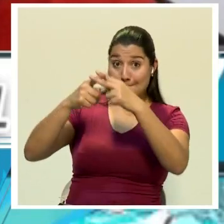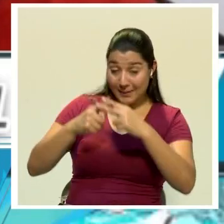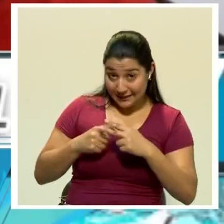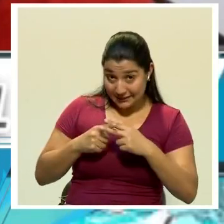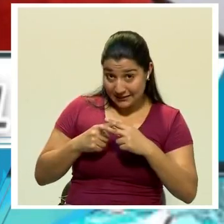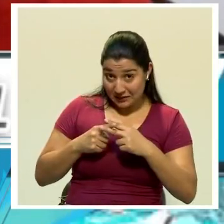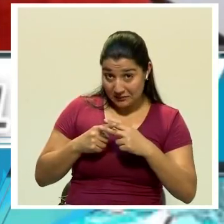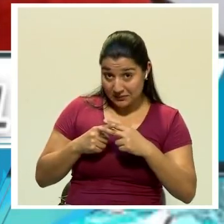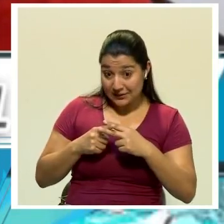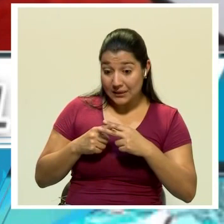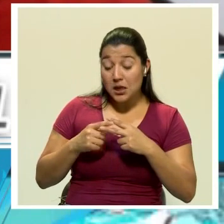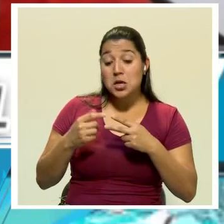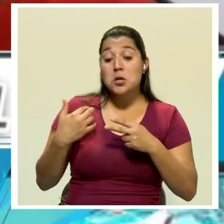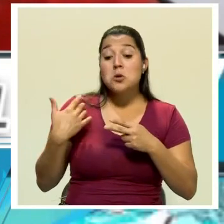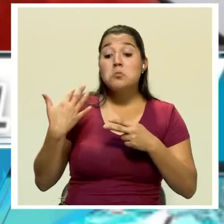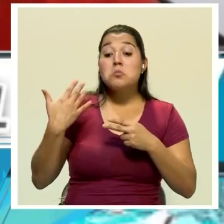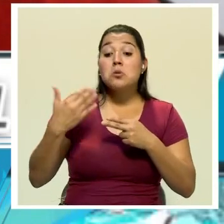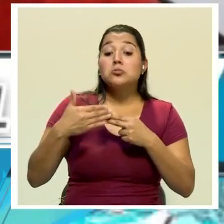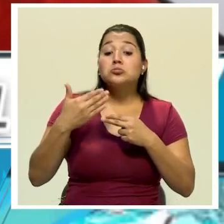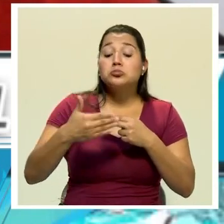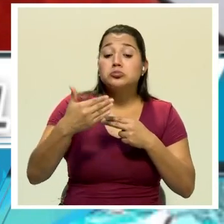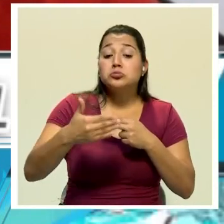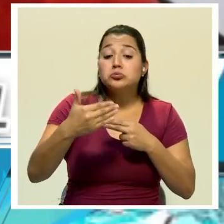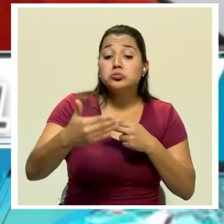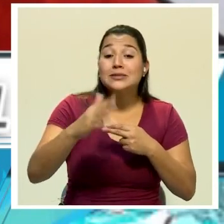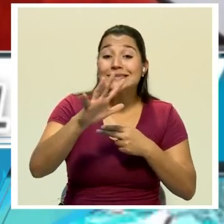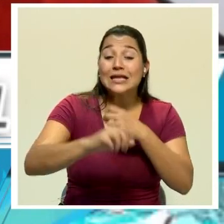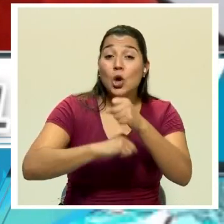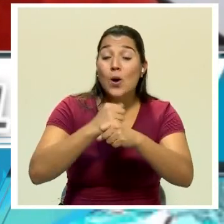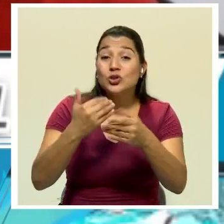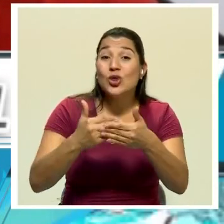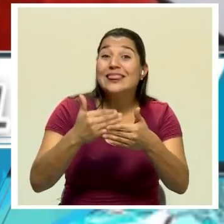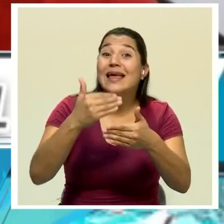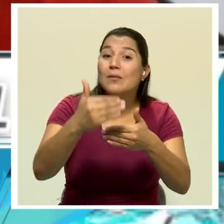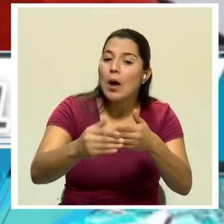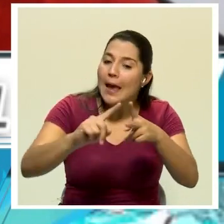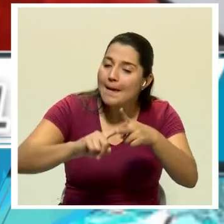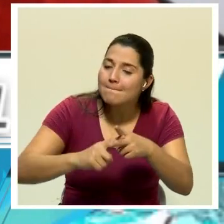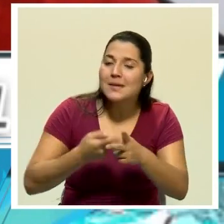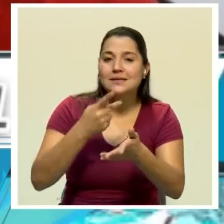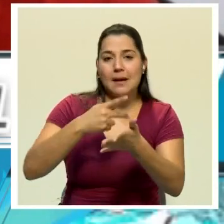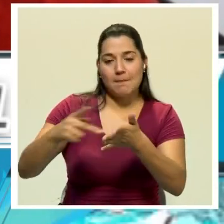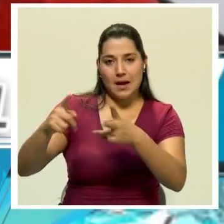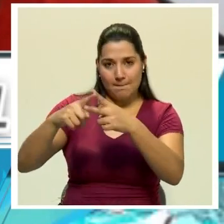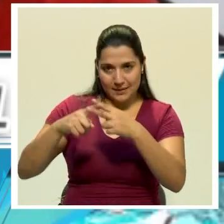empezar a pagar el crédito. Es decir, terminada la construcción del proyecto